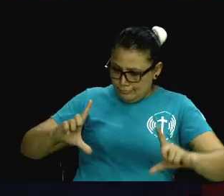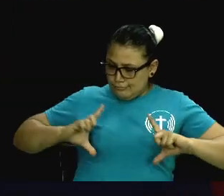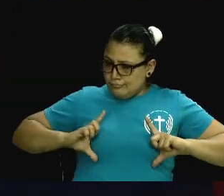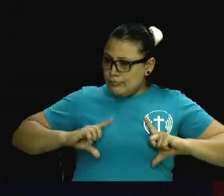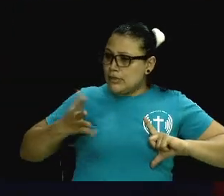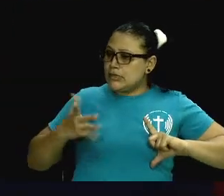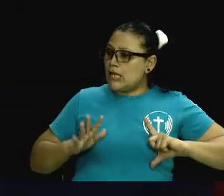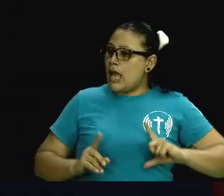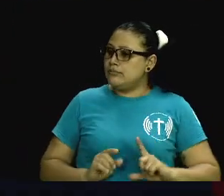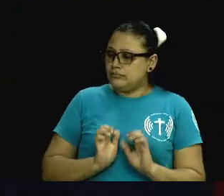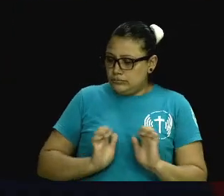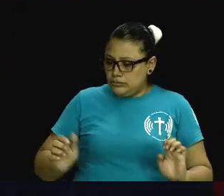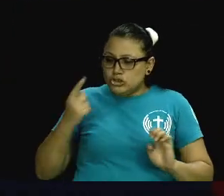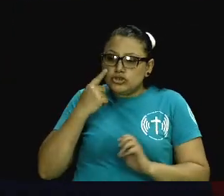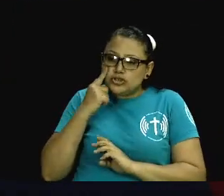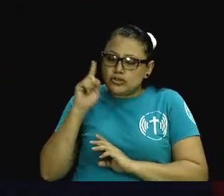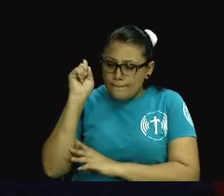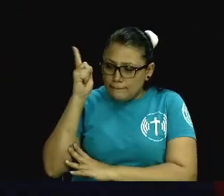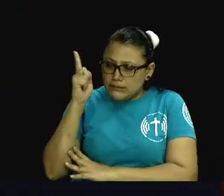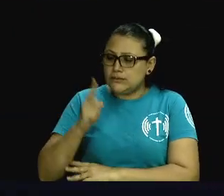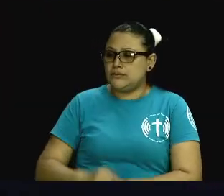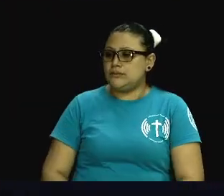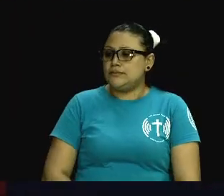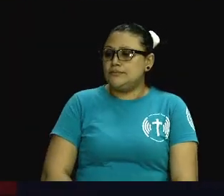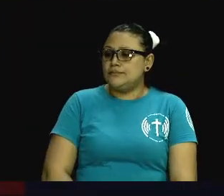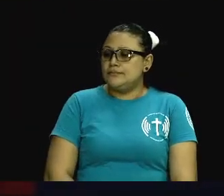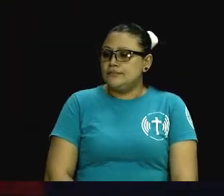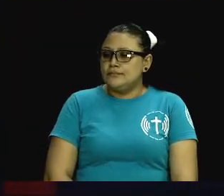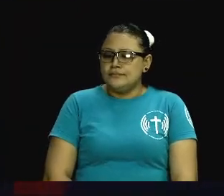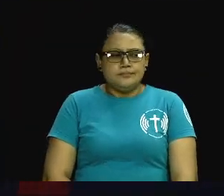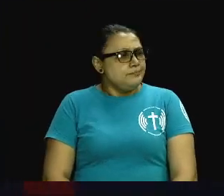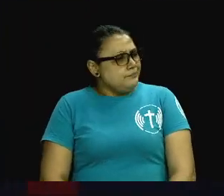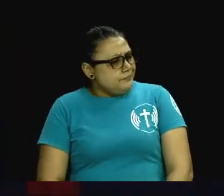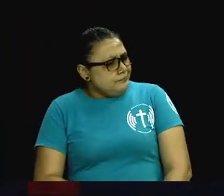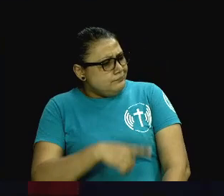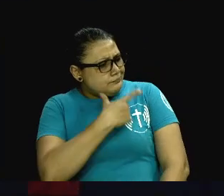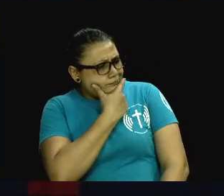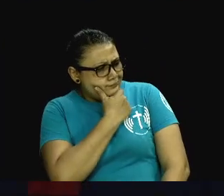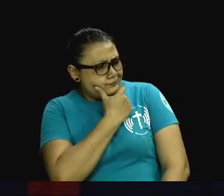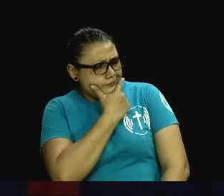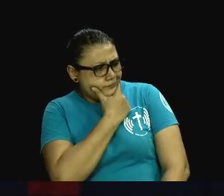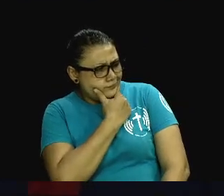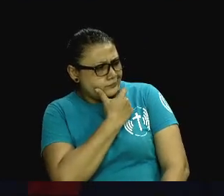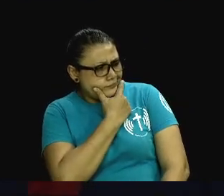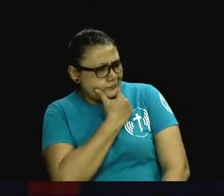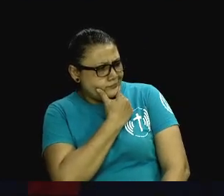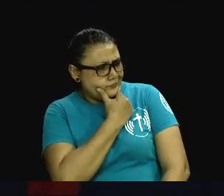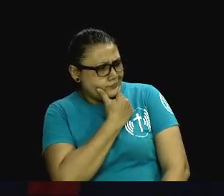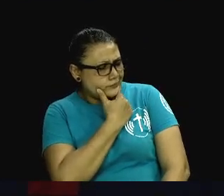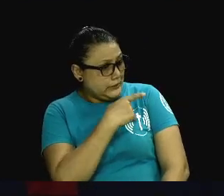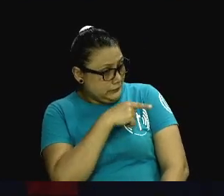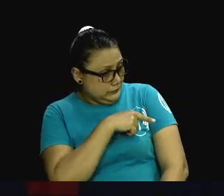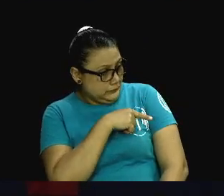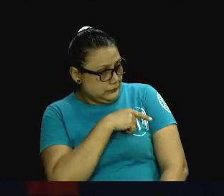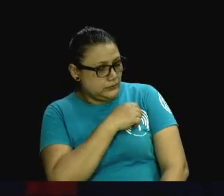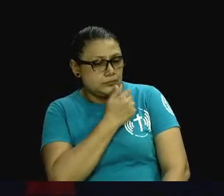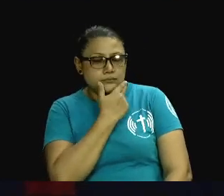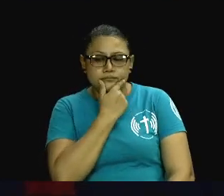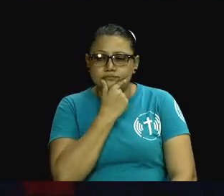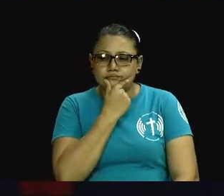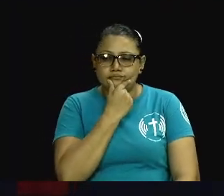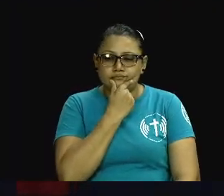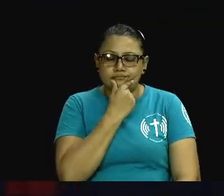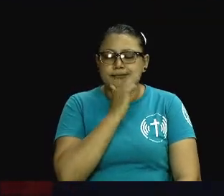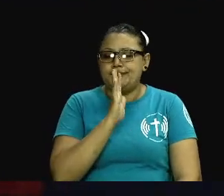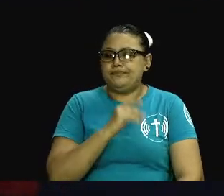te ha mandado y yo me quedé oiga criada en el evangelio tanto año parece entonces había como 25